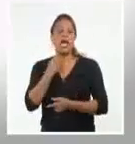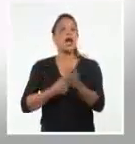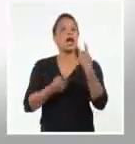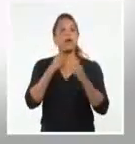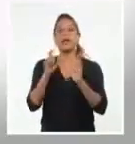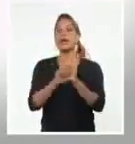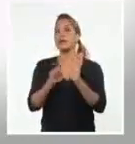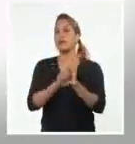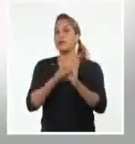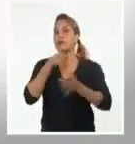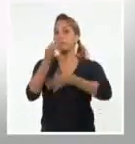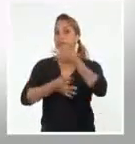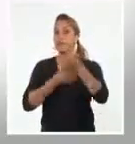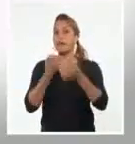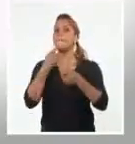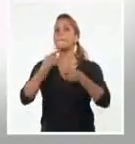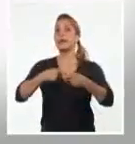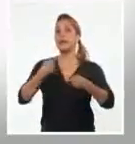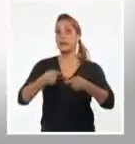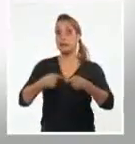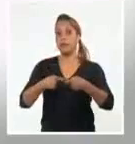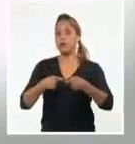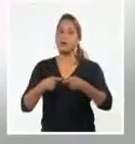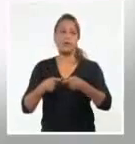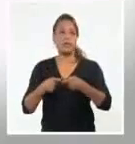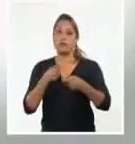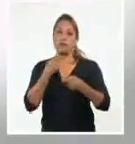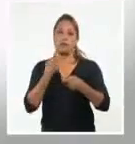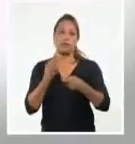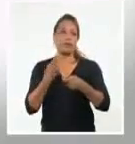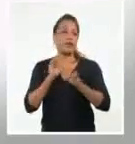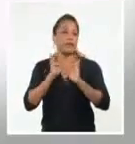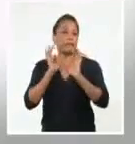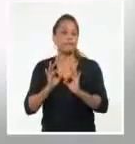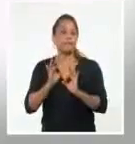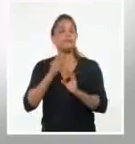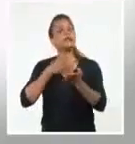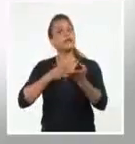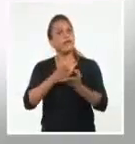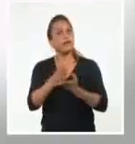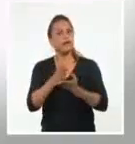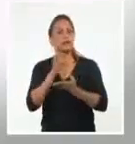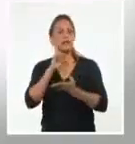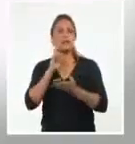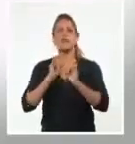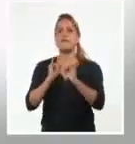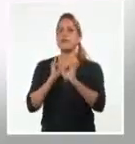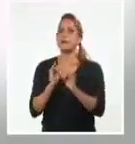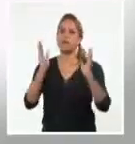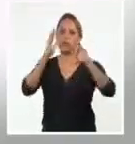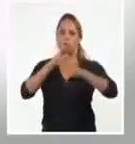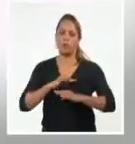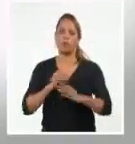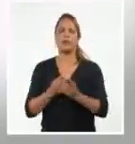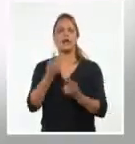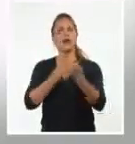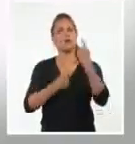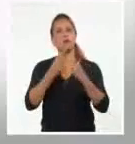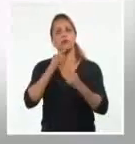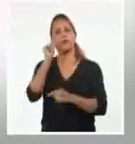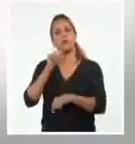código sobre el matrimonio, ni niega la familia tradicional, persiste desinformación y prejuicios, en muchas